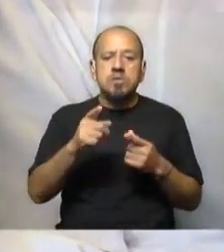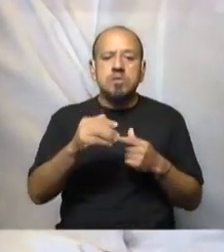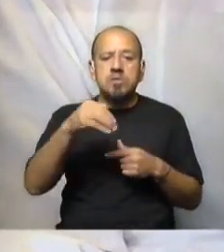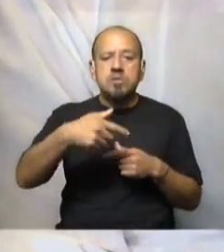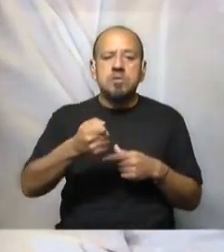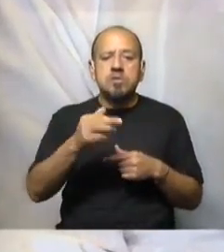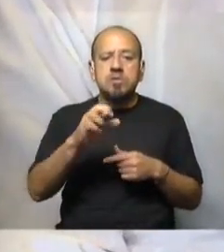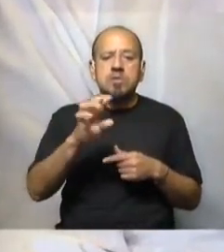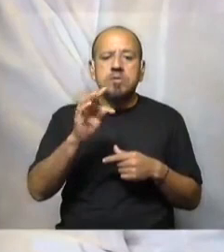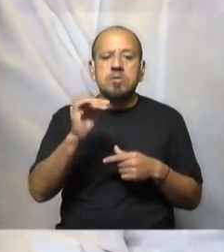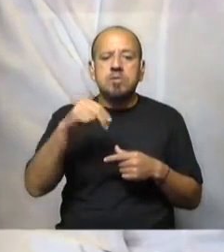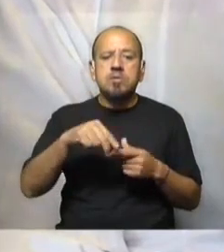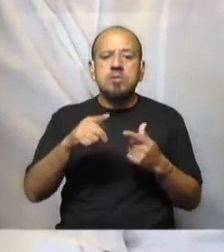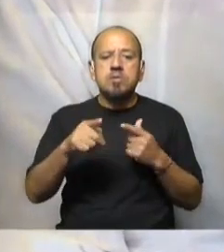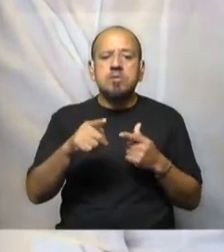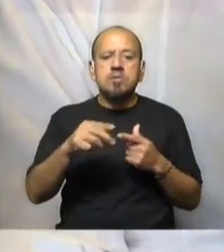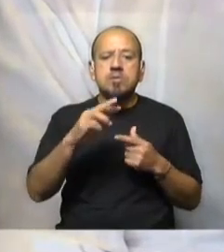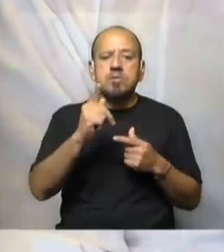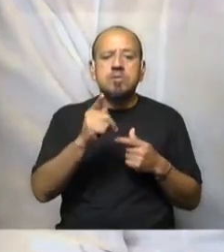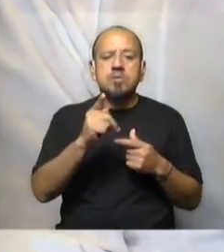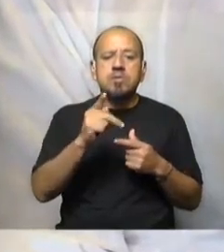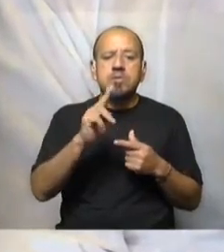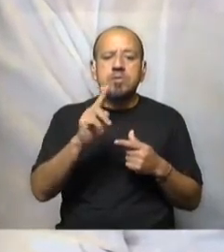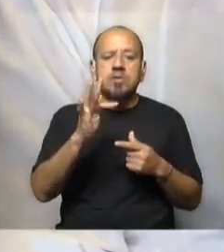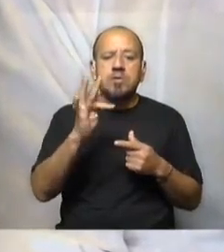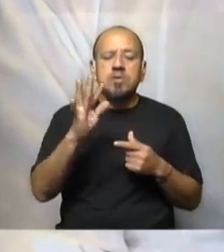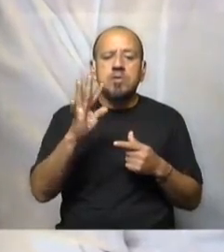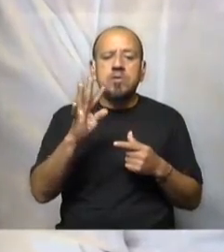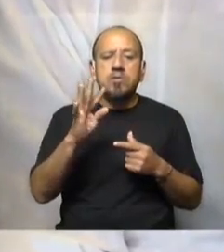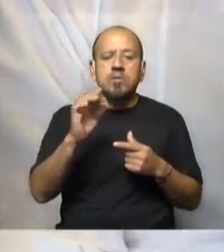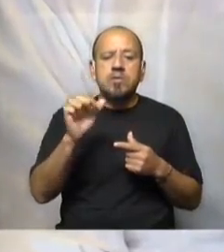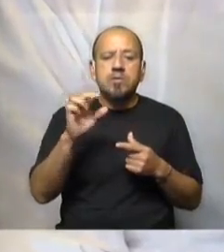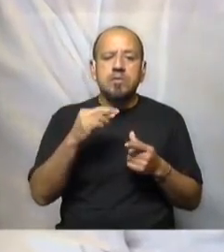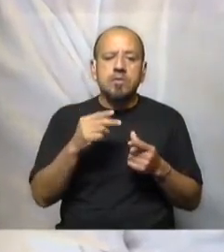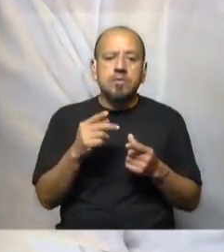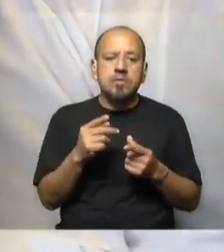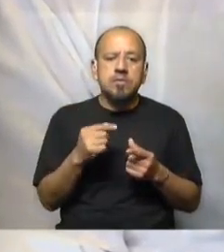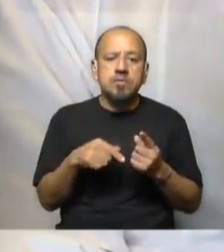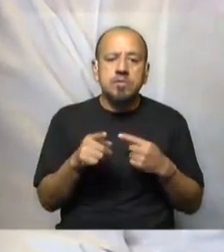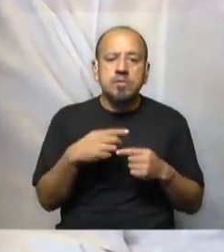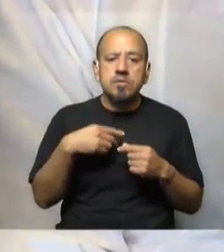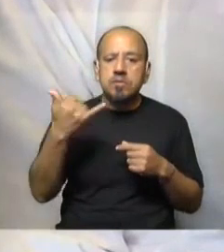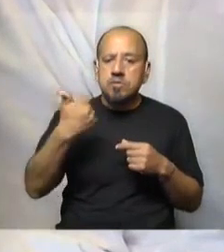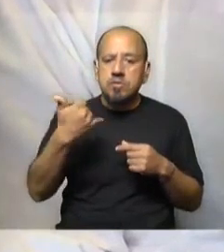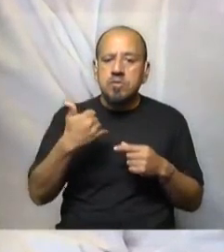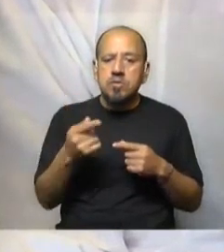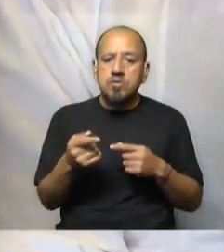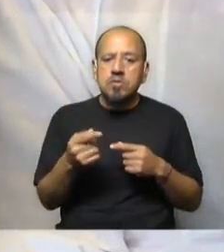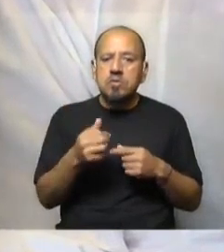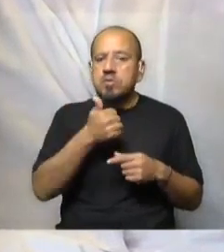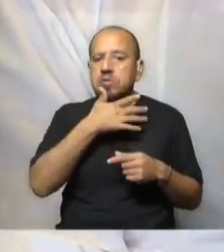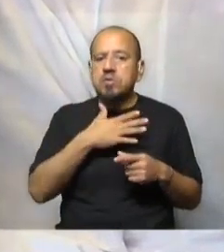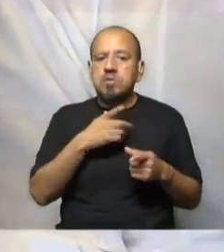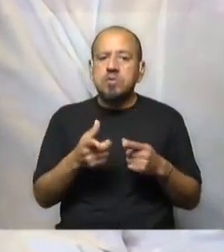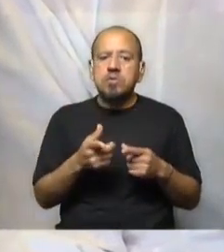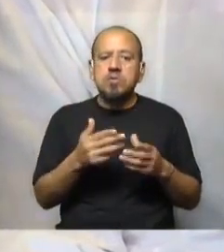Martín Kupfer, es un poquito difícil el apellido, y bueno, nos cuentan historias